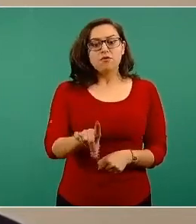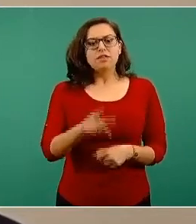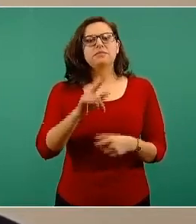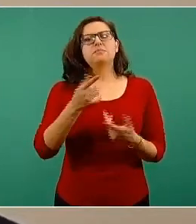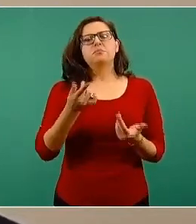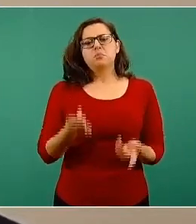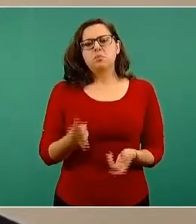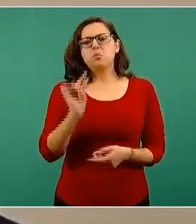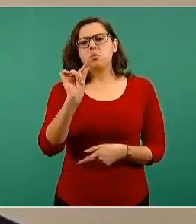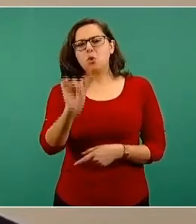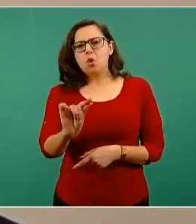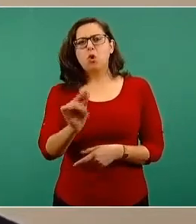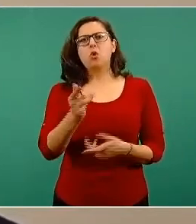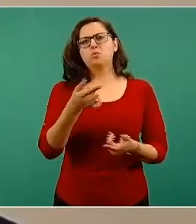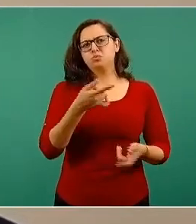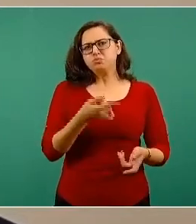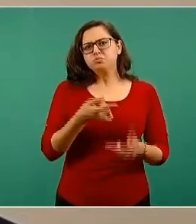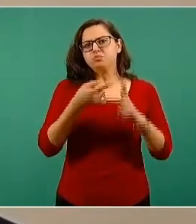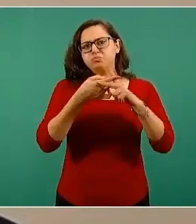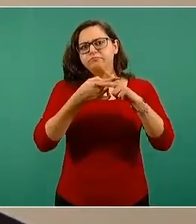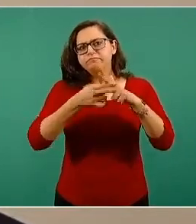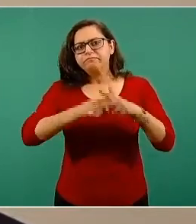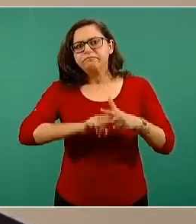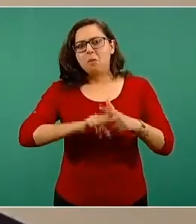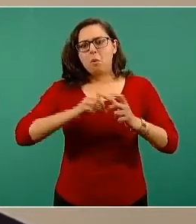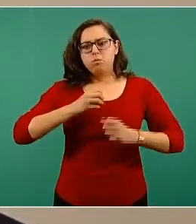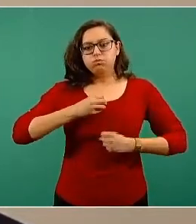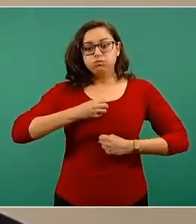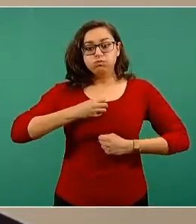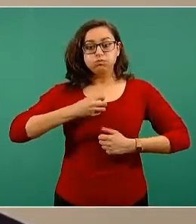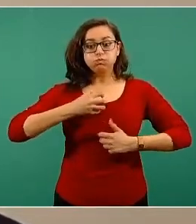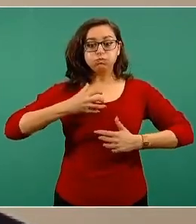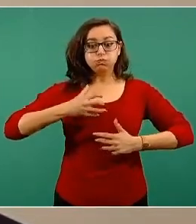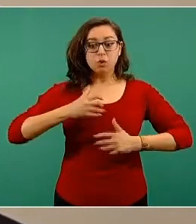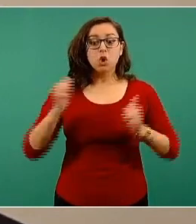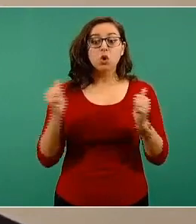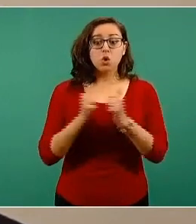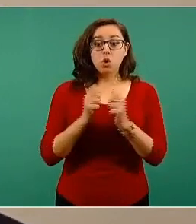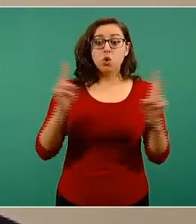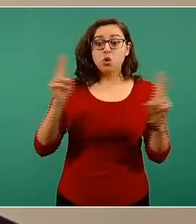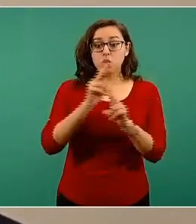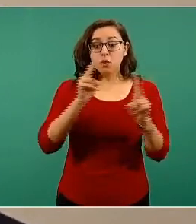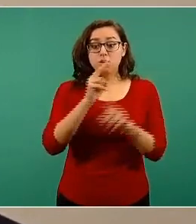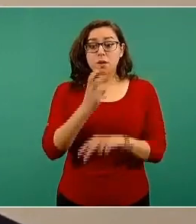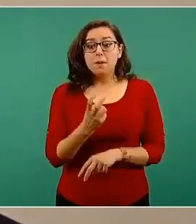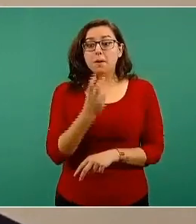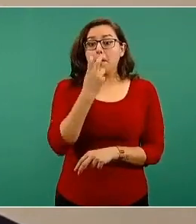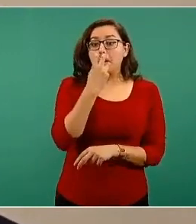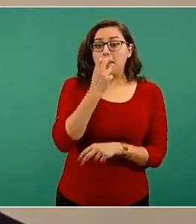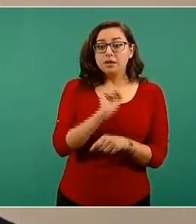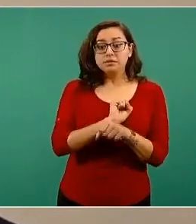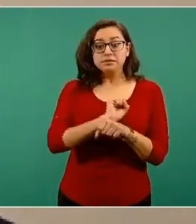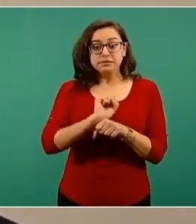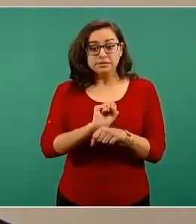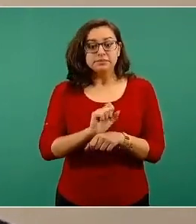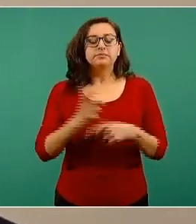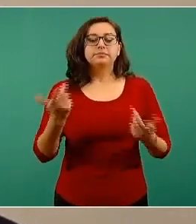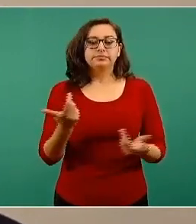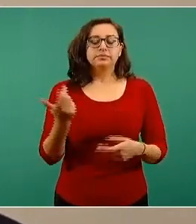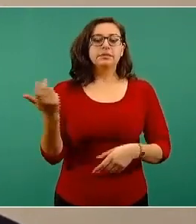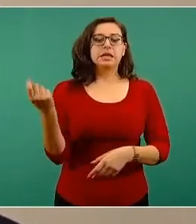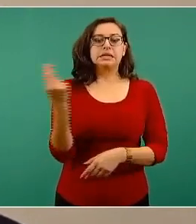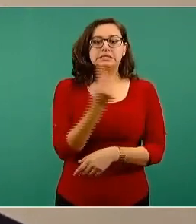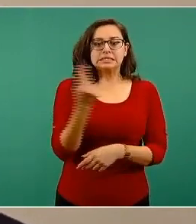tipo antiinflamatorios, que son precisamente los que el doctor, para efectos de poder recibirlo, prefirió acudir a una